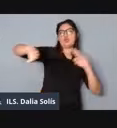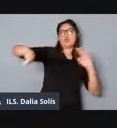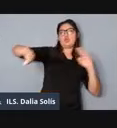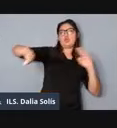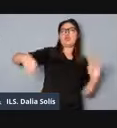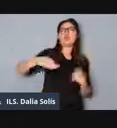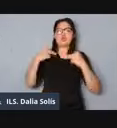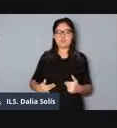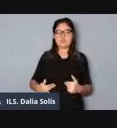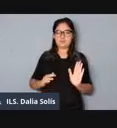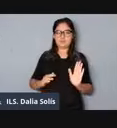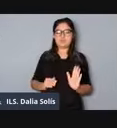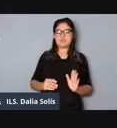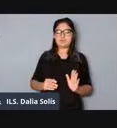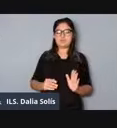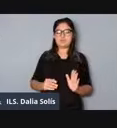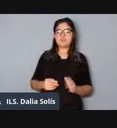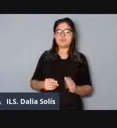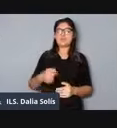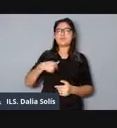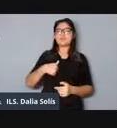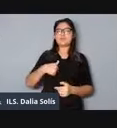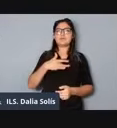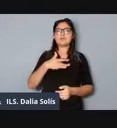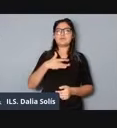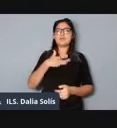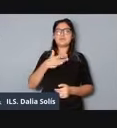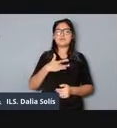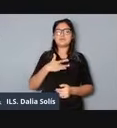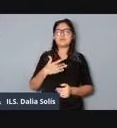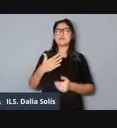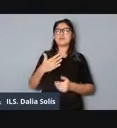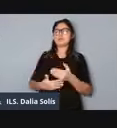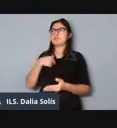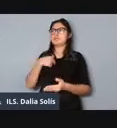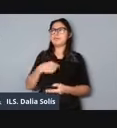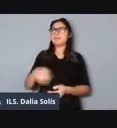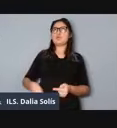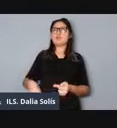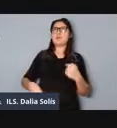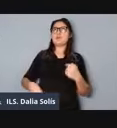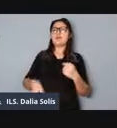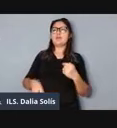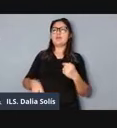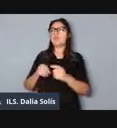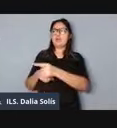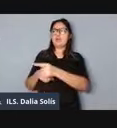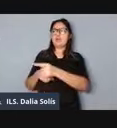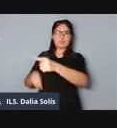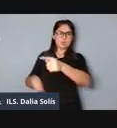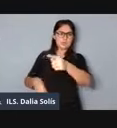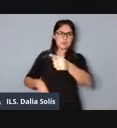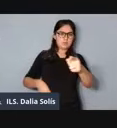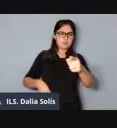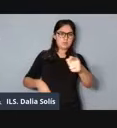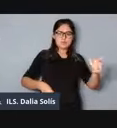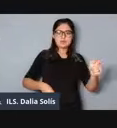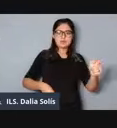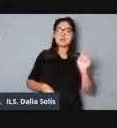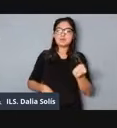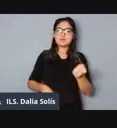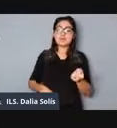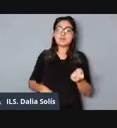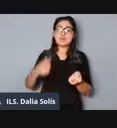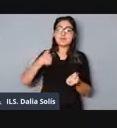a otros y a otras, entonces solemos no aceptar una crítica. Porque lo que tenemos